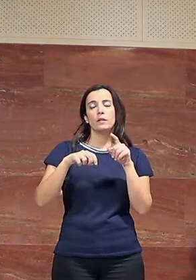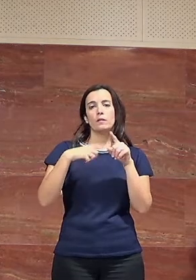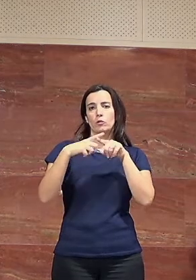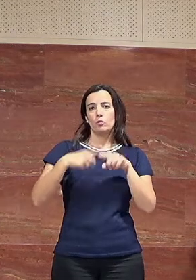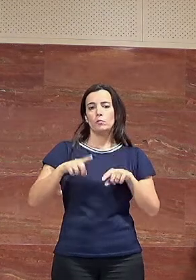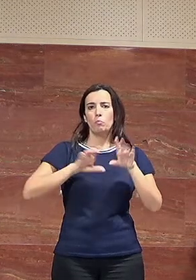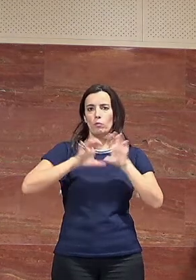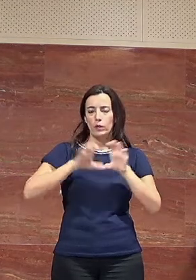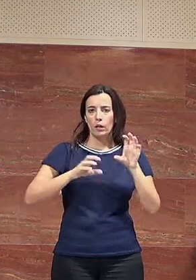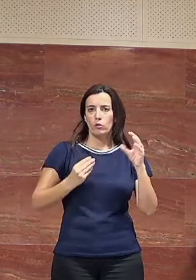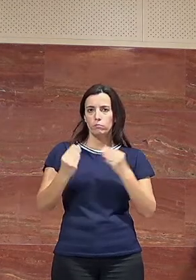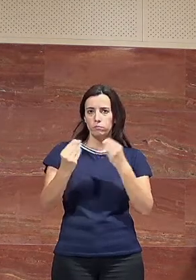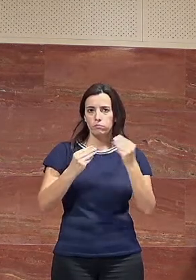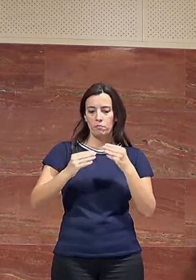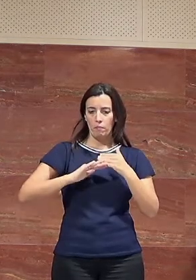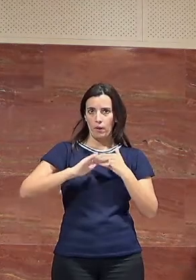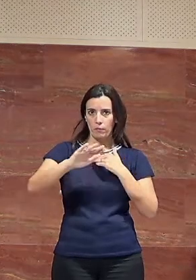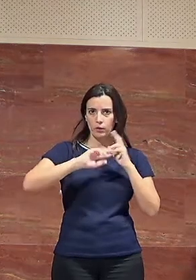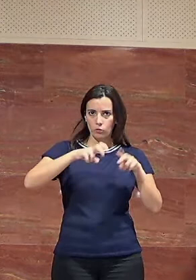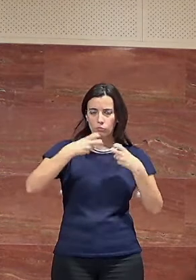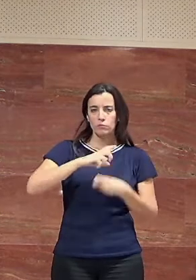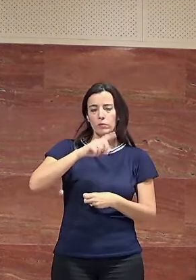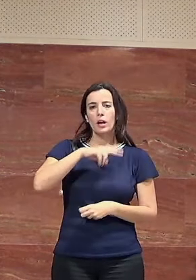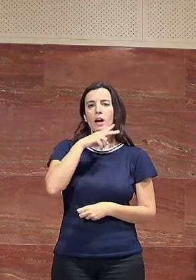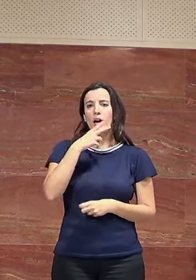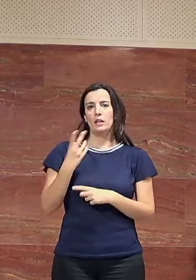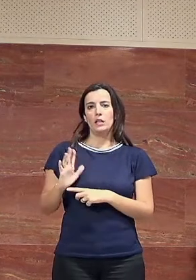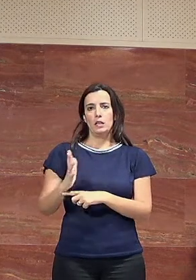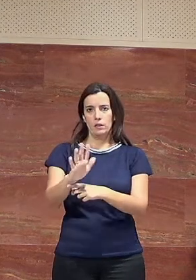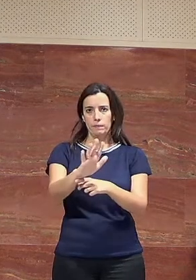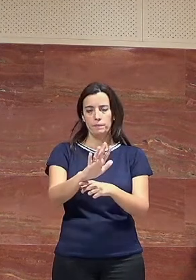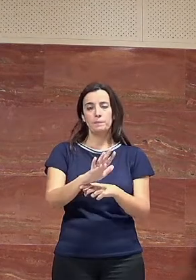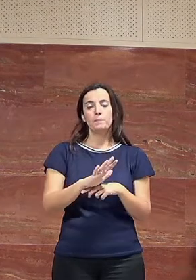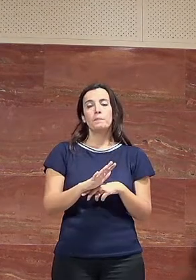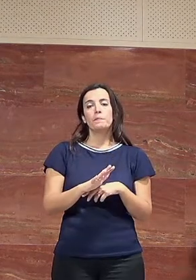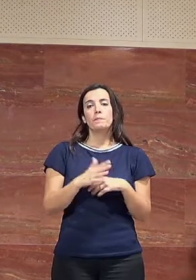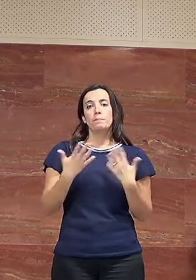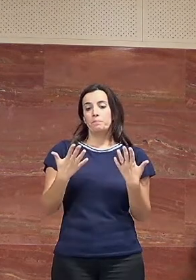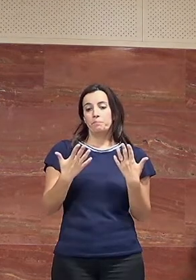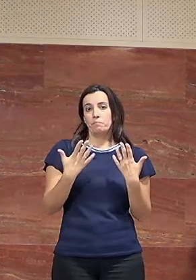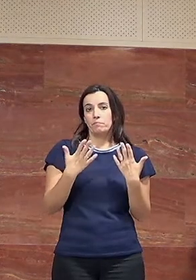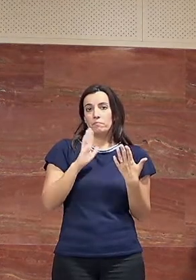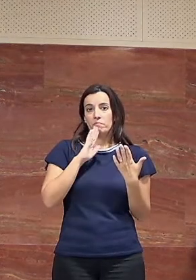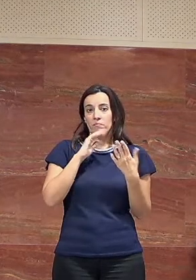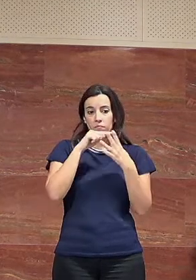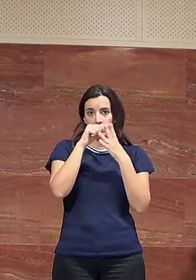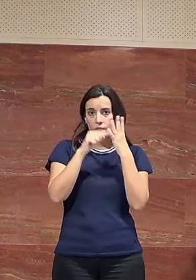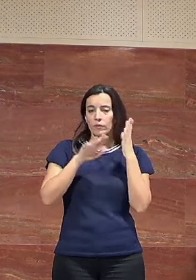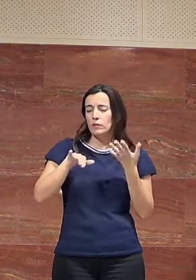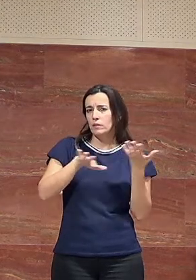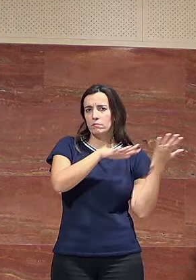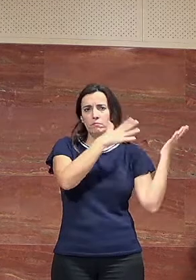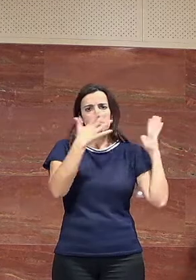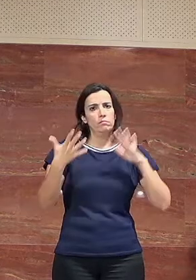mobiliario, transformación de los pavimentos y jardinería. Y con estos pocos elementos se ha transformado